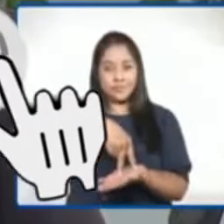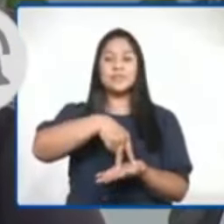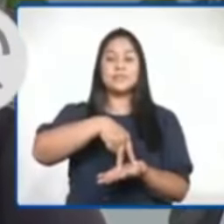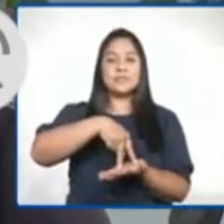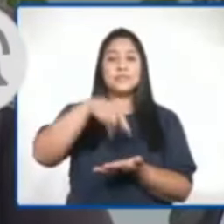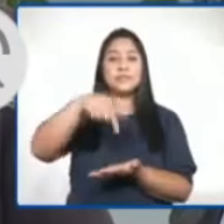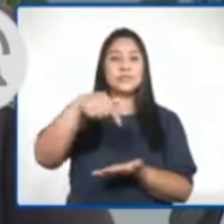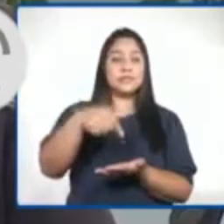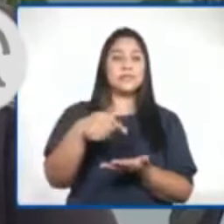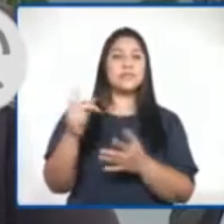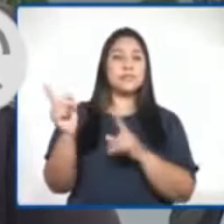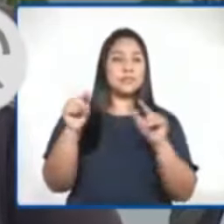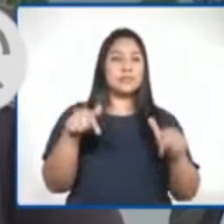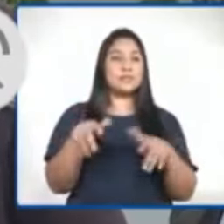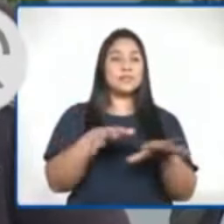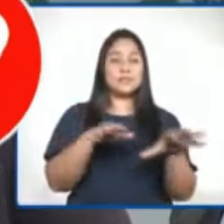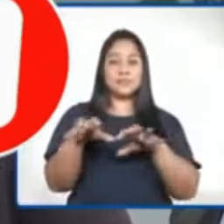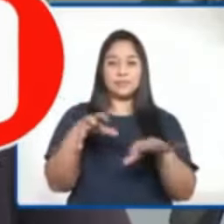hermosa mañana.